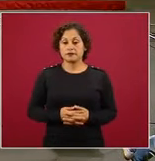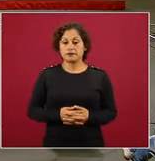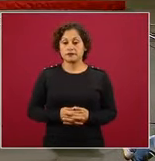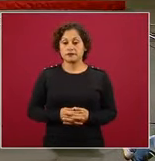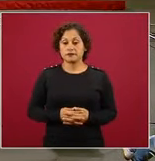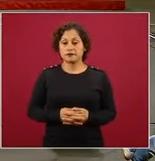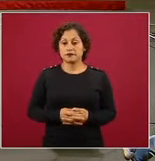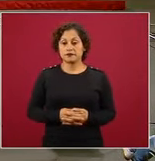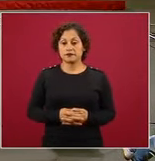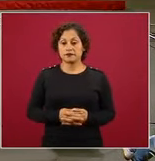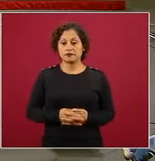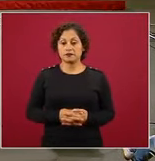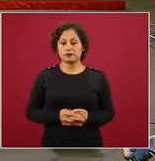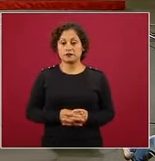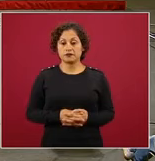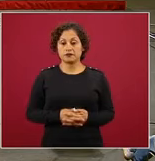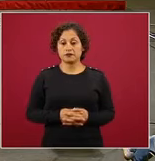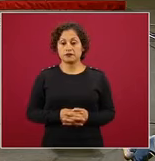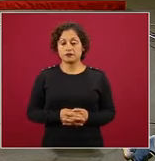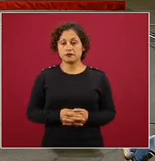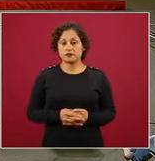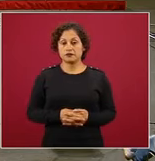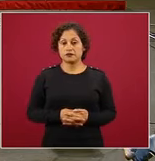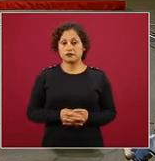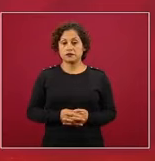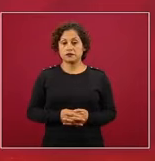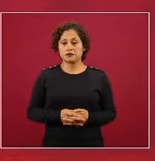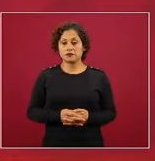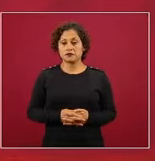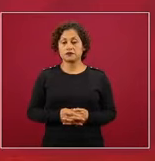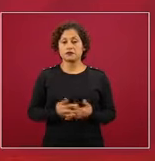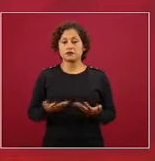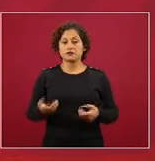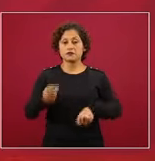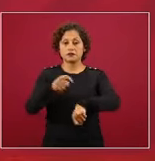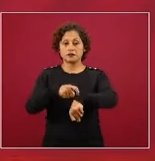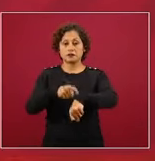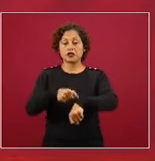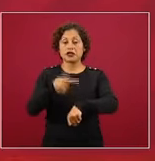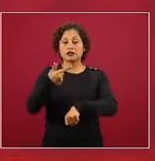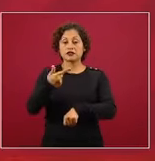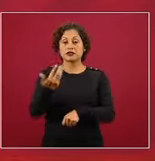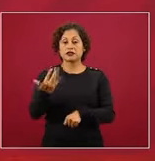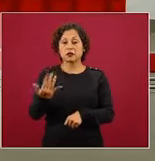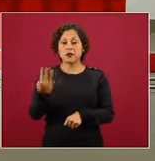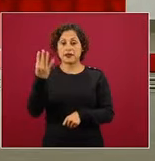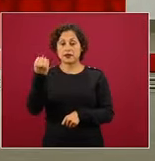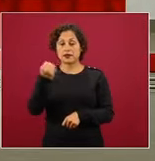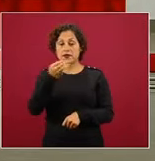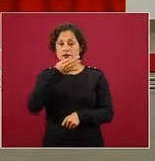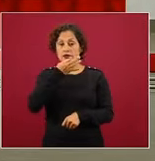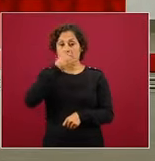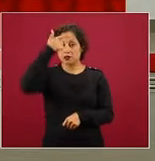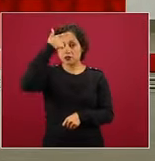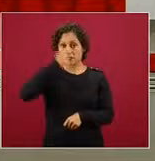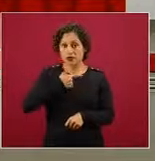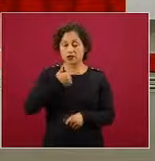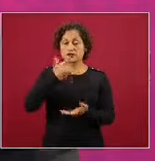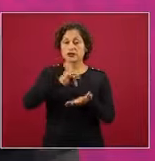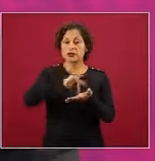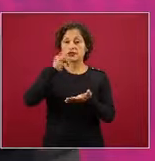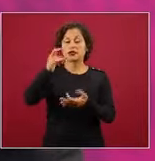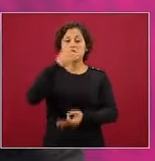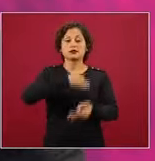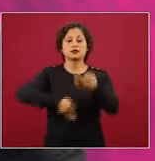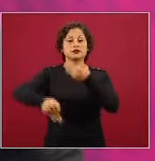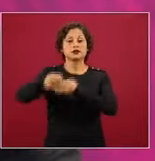Bien, dado que son exactamente las 7:59 de la noche, agradecemos a todos por su